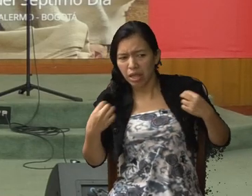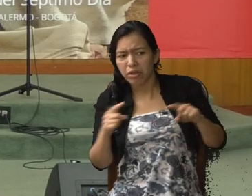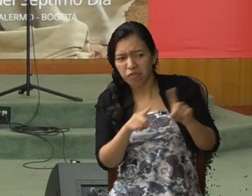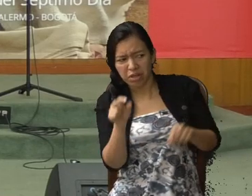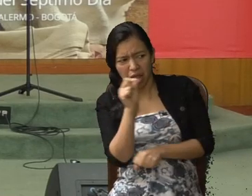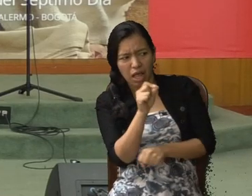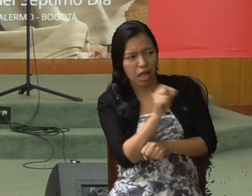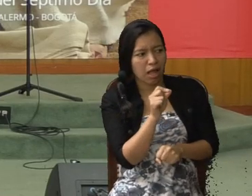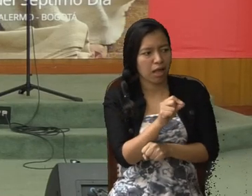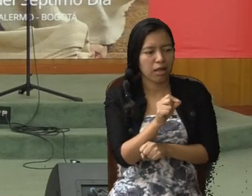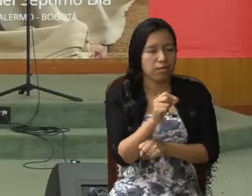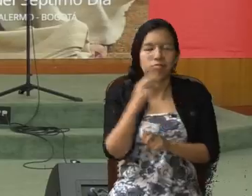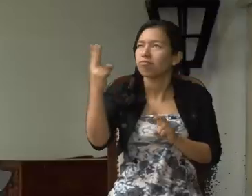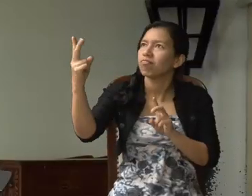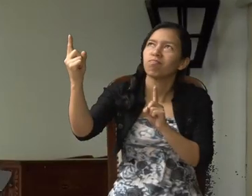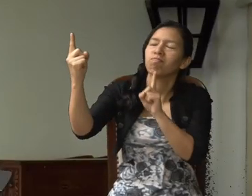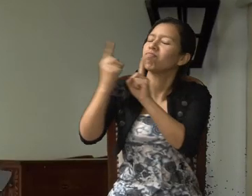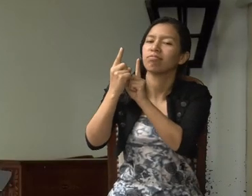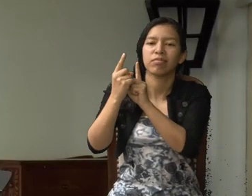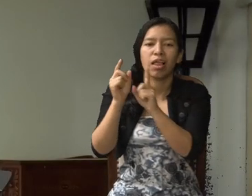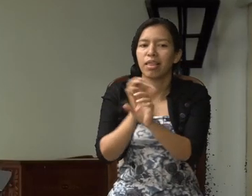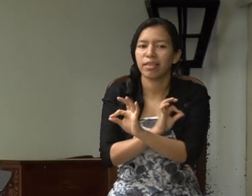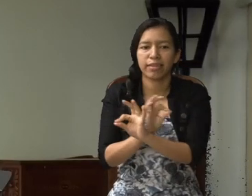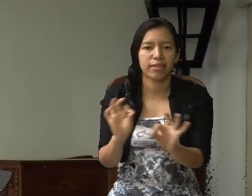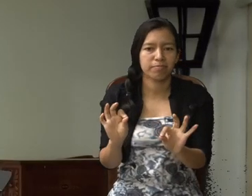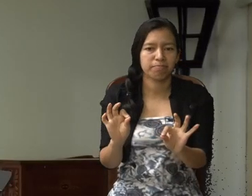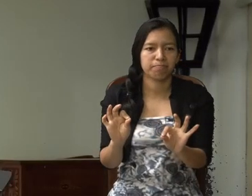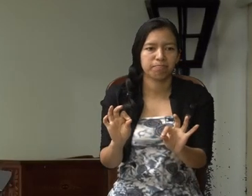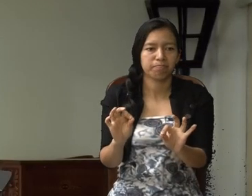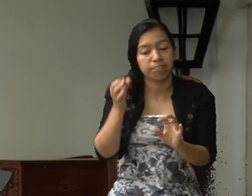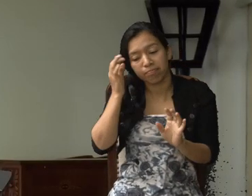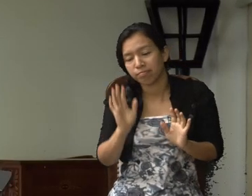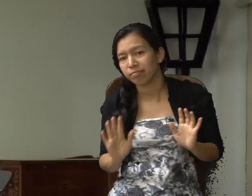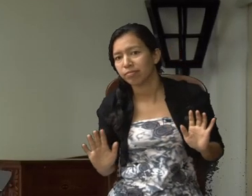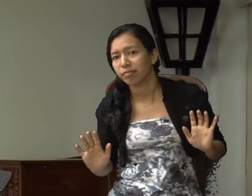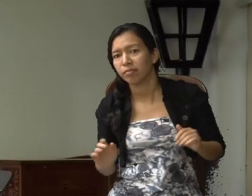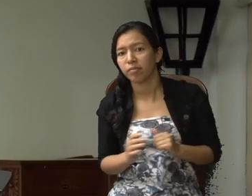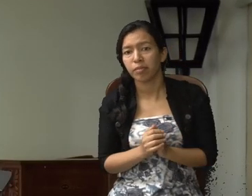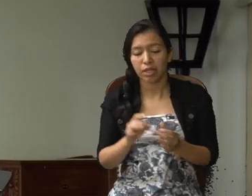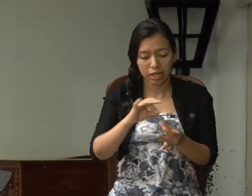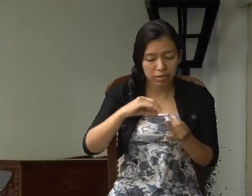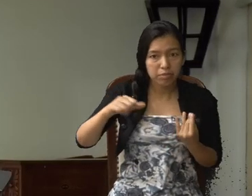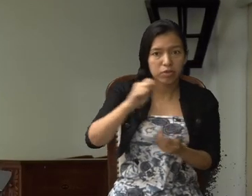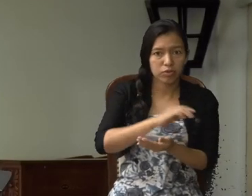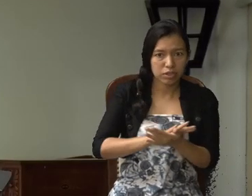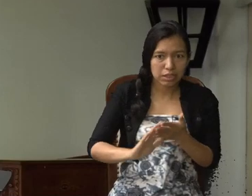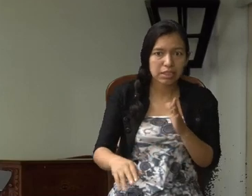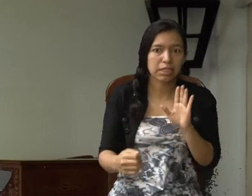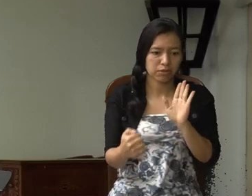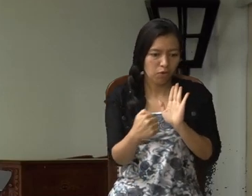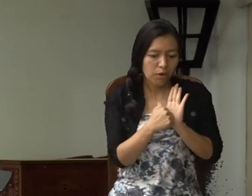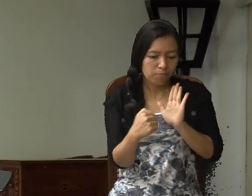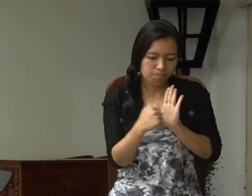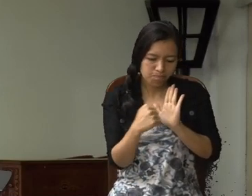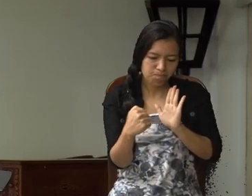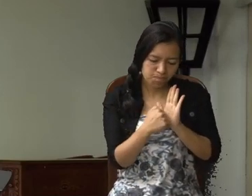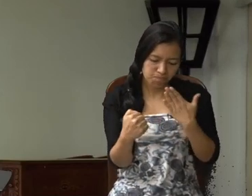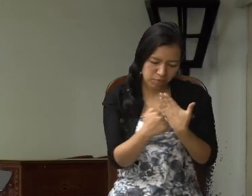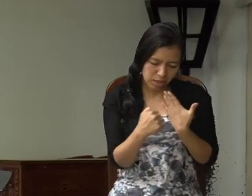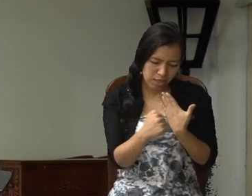no realmente encontrándonos con Cristo Jesús. Tal vez el Espíritu Santo sigue tocando a nuestra puerta, tal vez